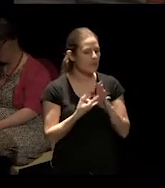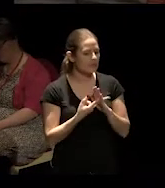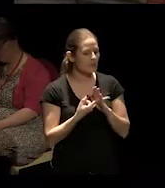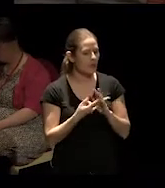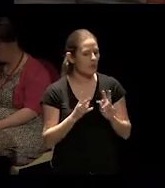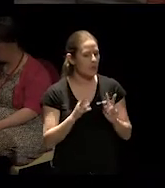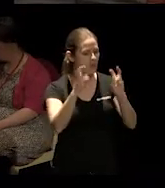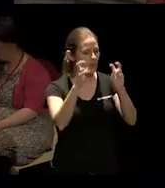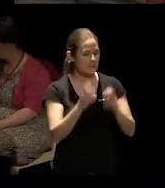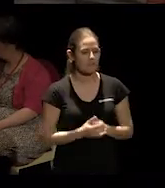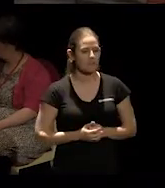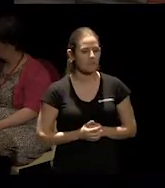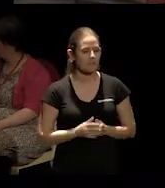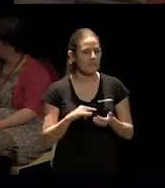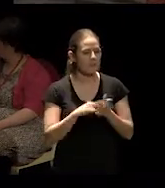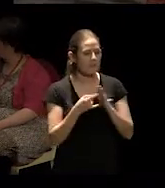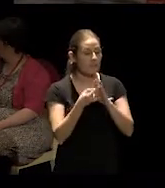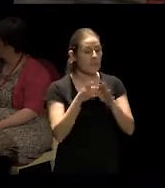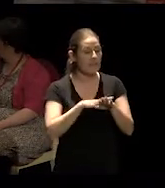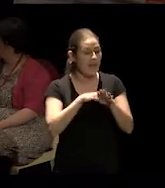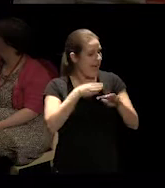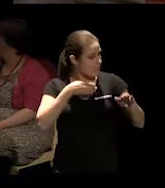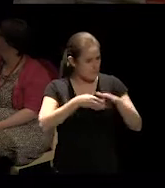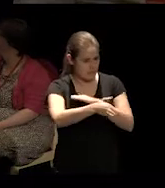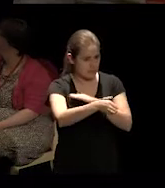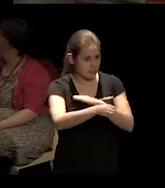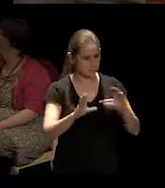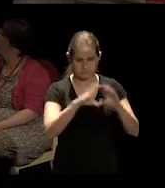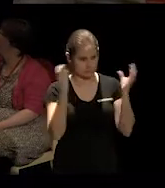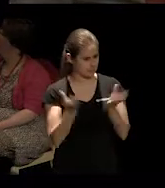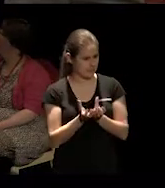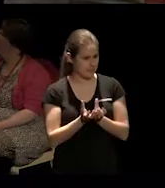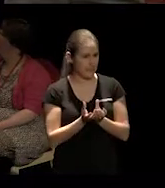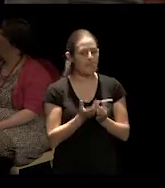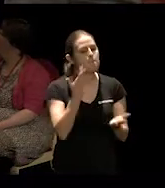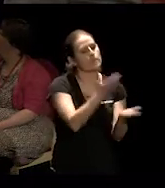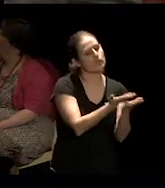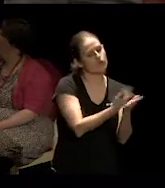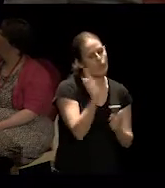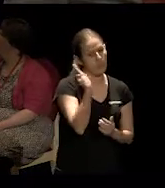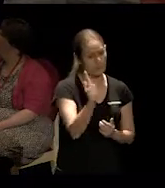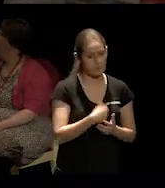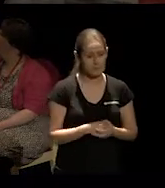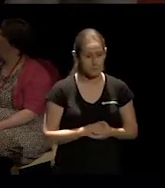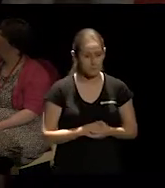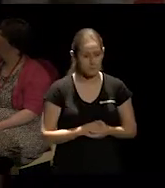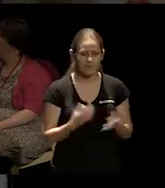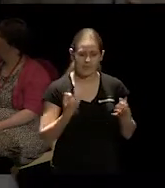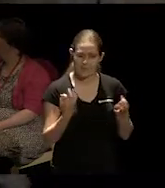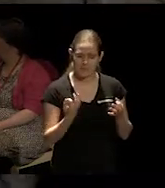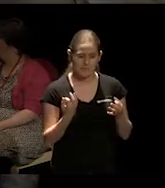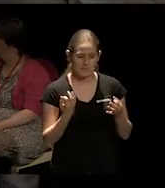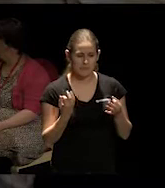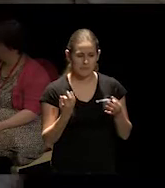ARESAC, Actores y Escenas Accesibles, en las cuales estamos proponiendo, uno, que la accesibilidad debe estar presente en